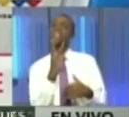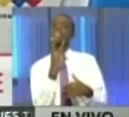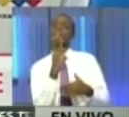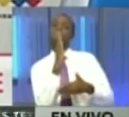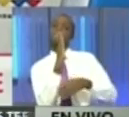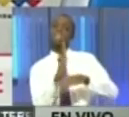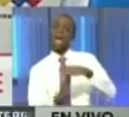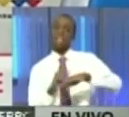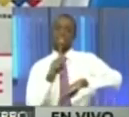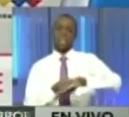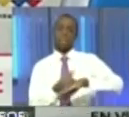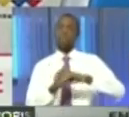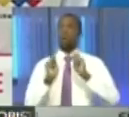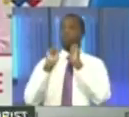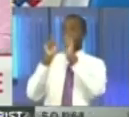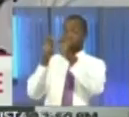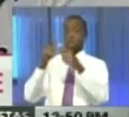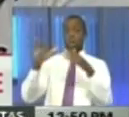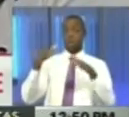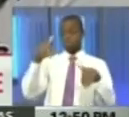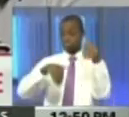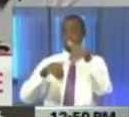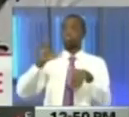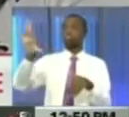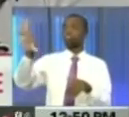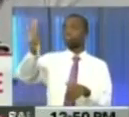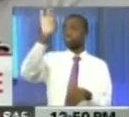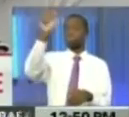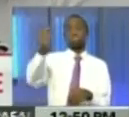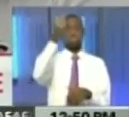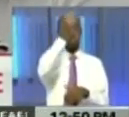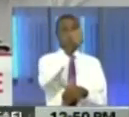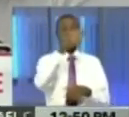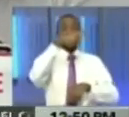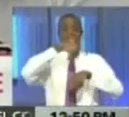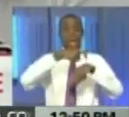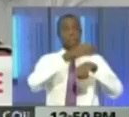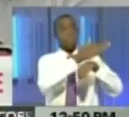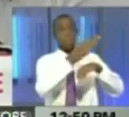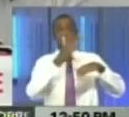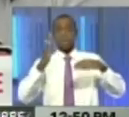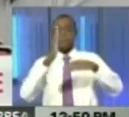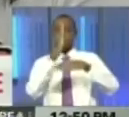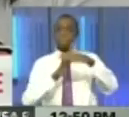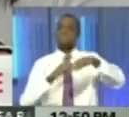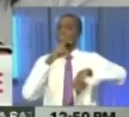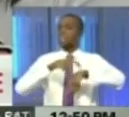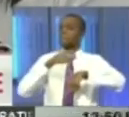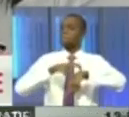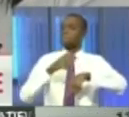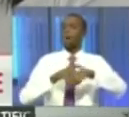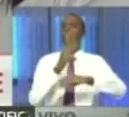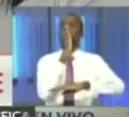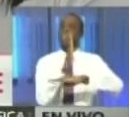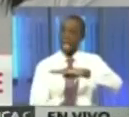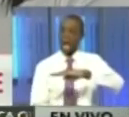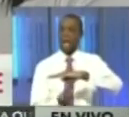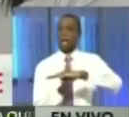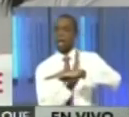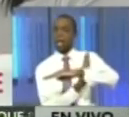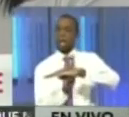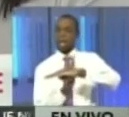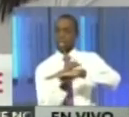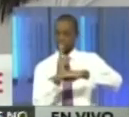el funcionario o la funcionaria. Primera condición, de tiempo. La segunda, un